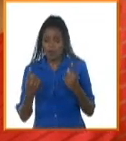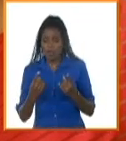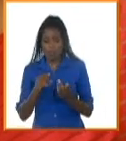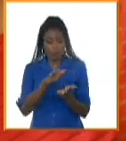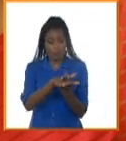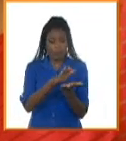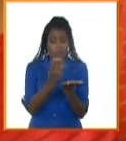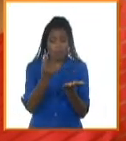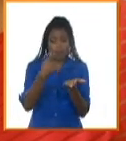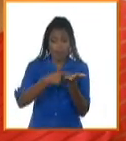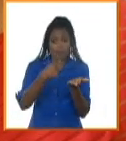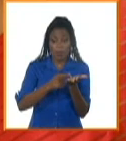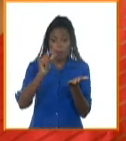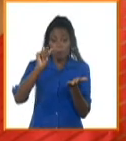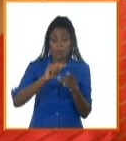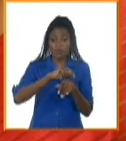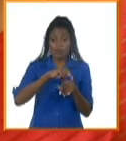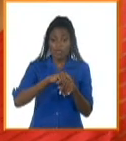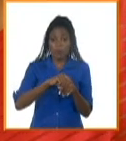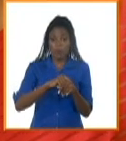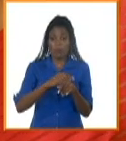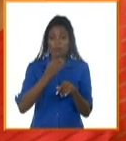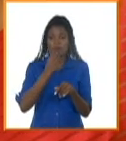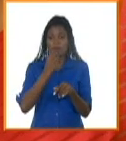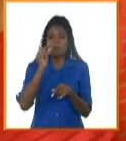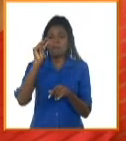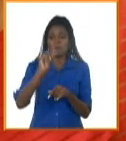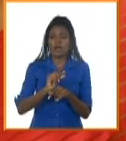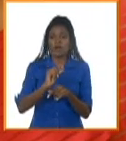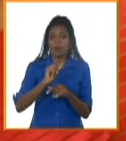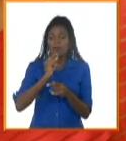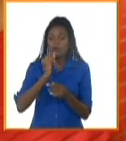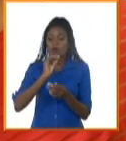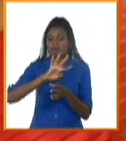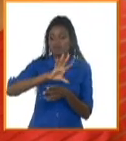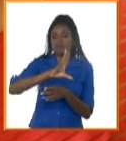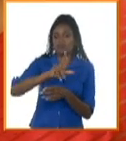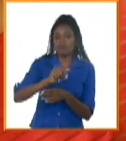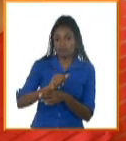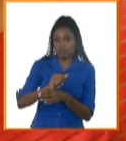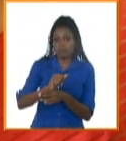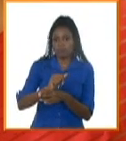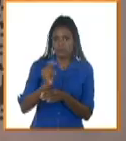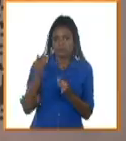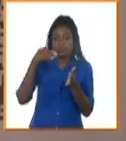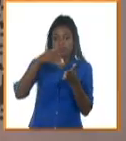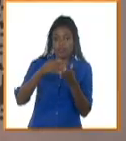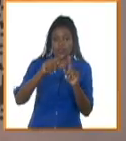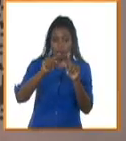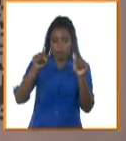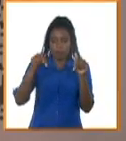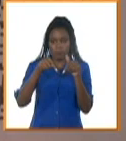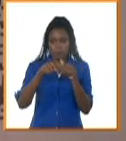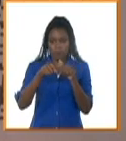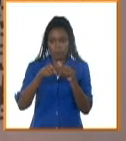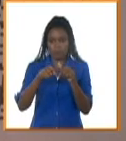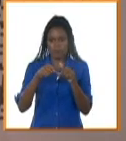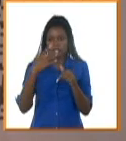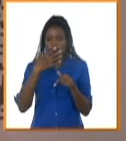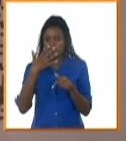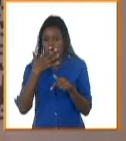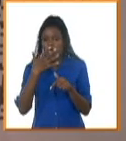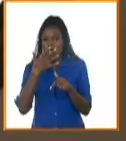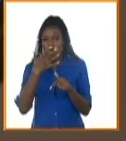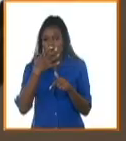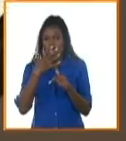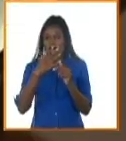posible corre menos riesgo de algún hecho delictivo dentro del local estamos usando el código QR